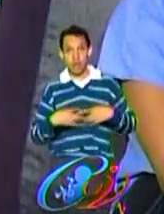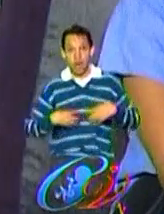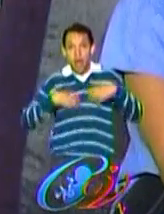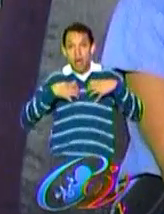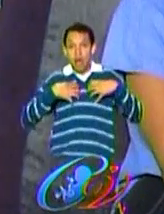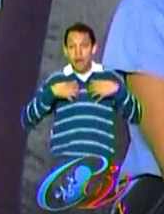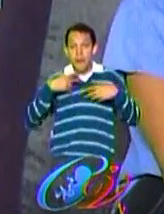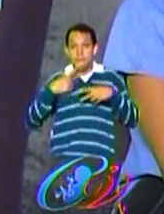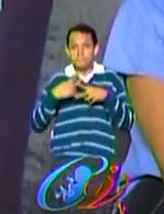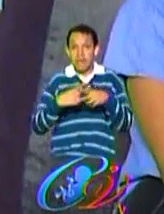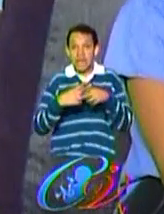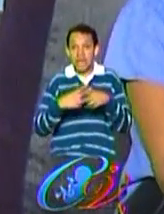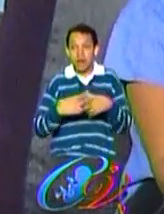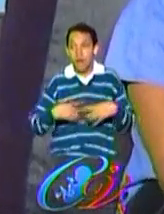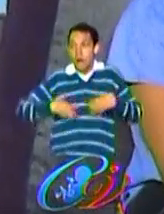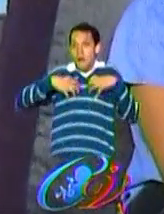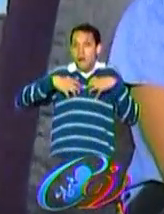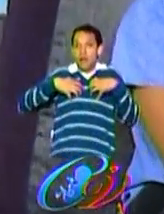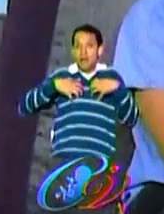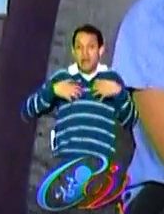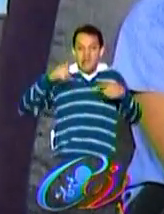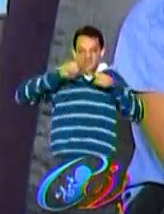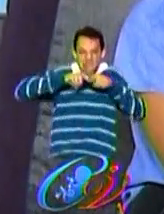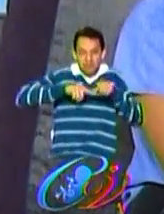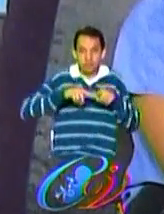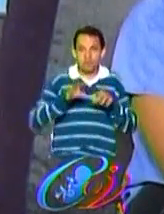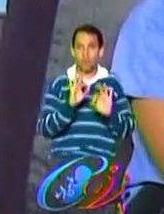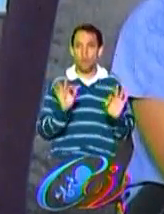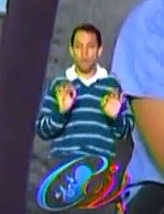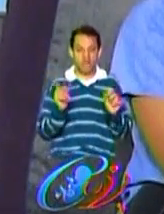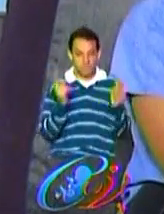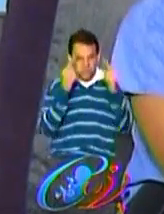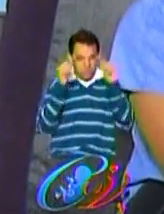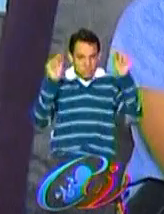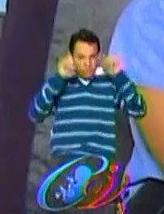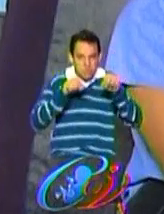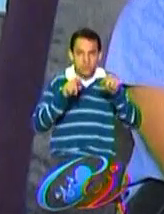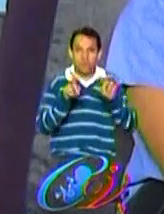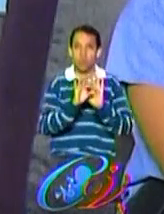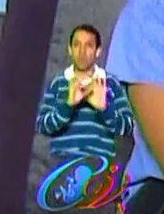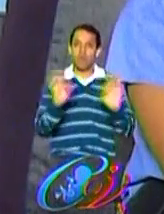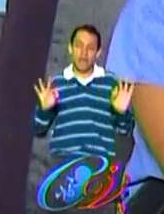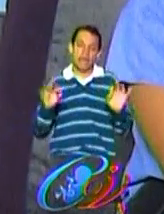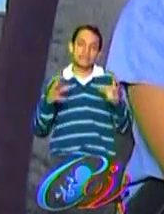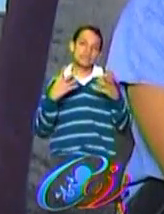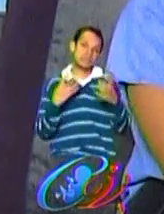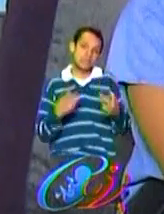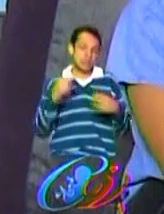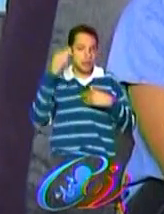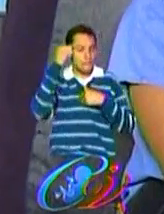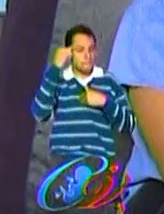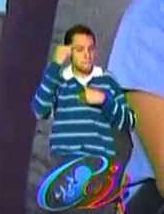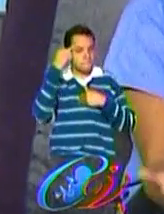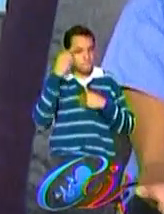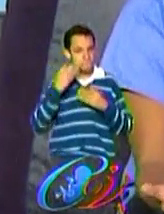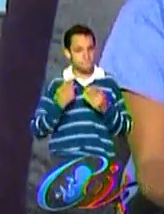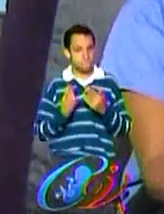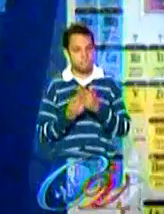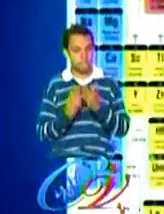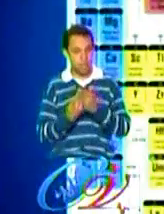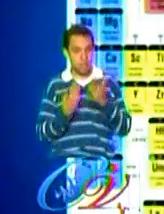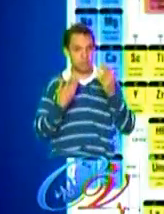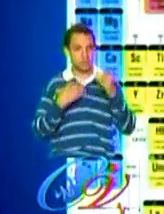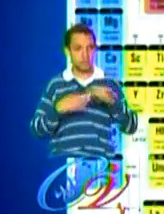asustarlos, ¿cierto? Mi idea es que tengan una conciencia más clara de la exposición a